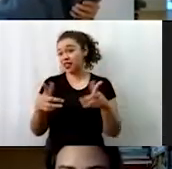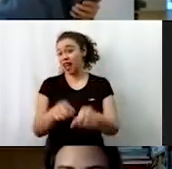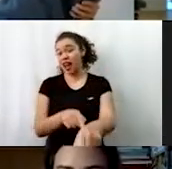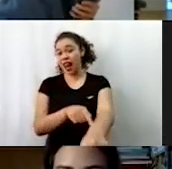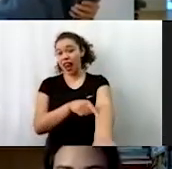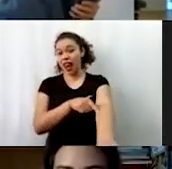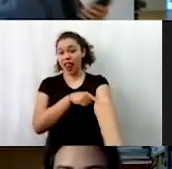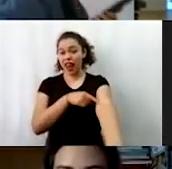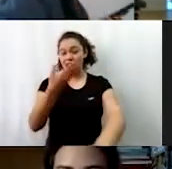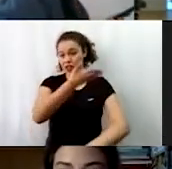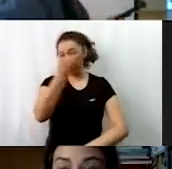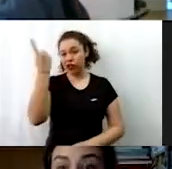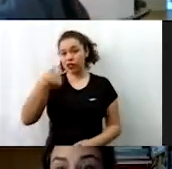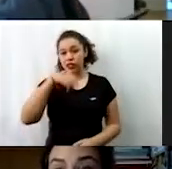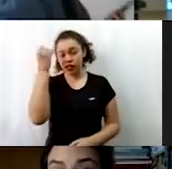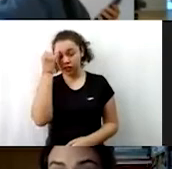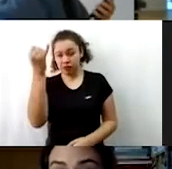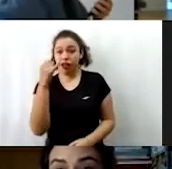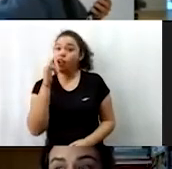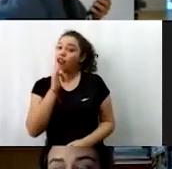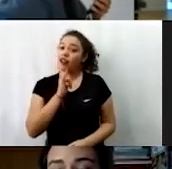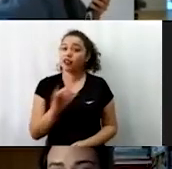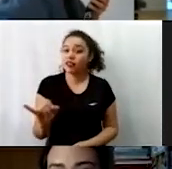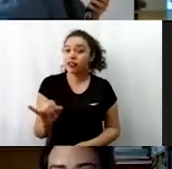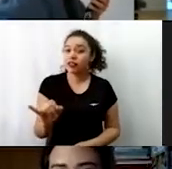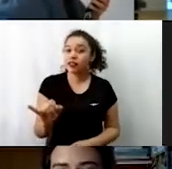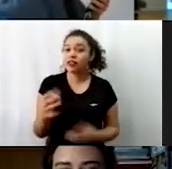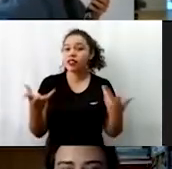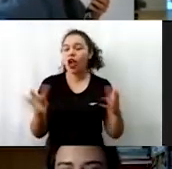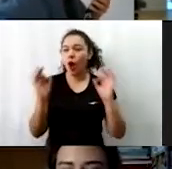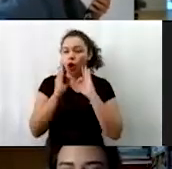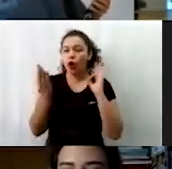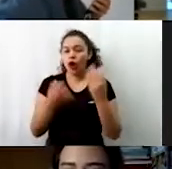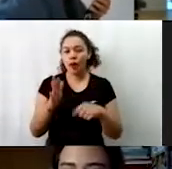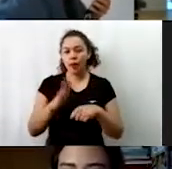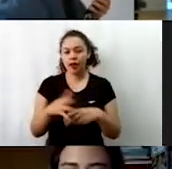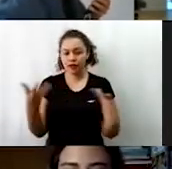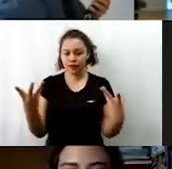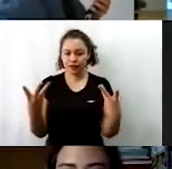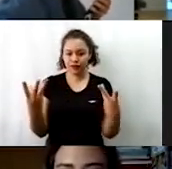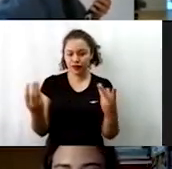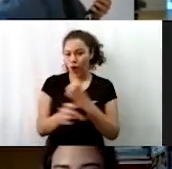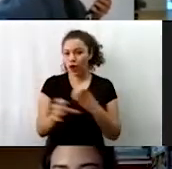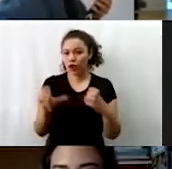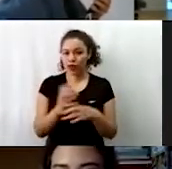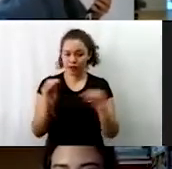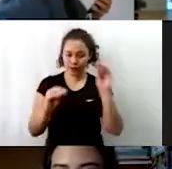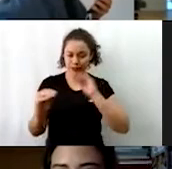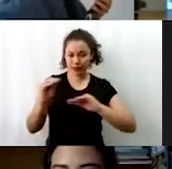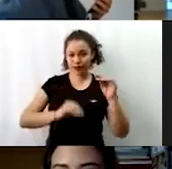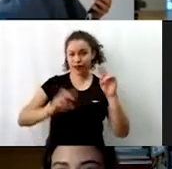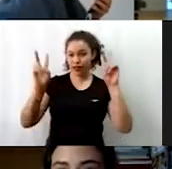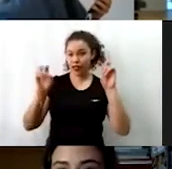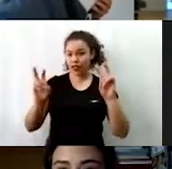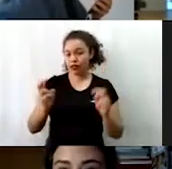lo imaginaban de esa magnitud o esa complejidad. Y bueno, también un poco los temas que hemos tenido que